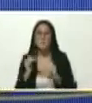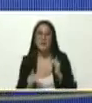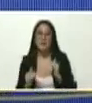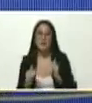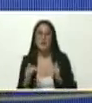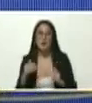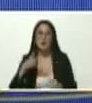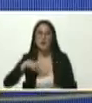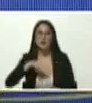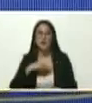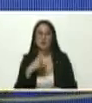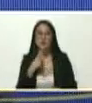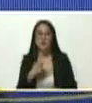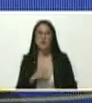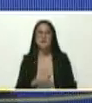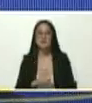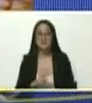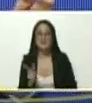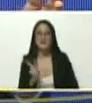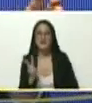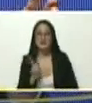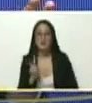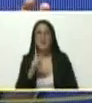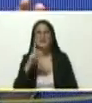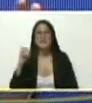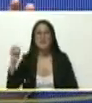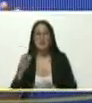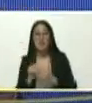Venezuela. 100 dólares el barril.